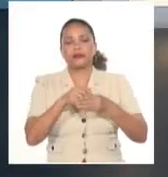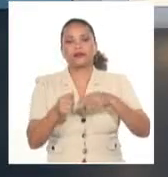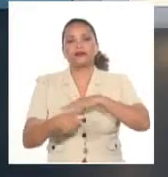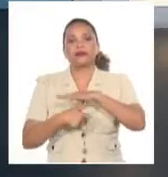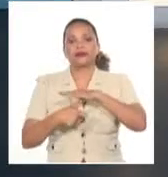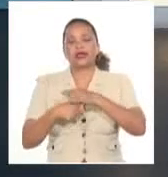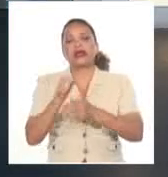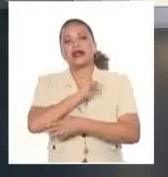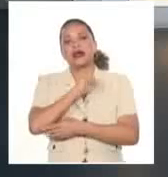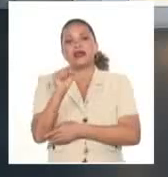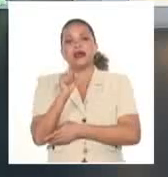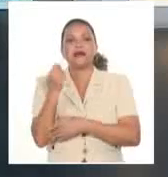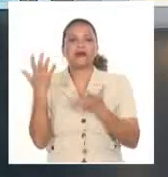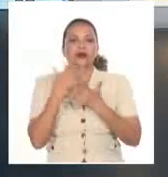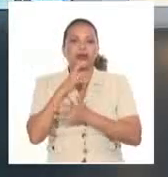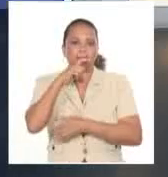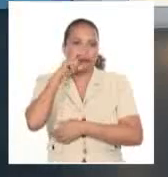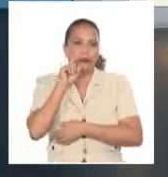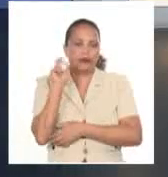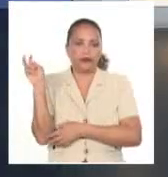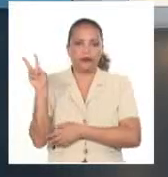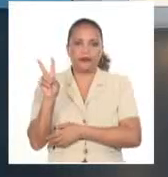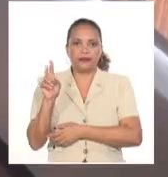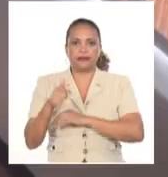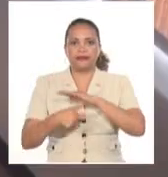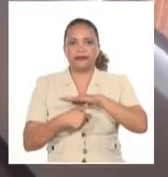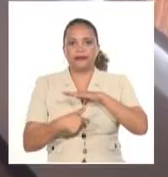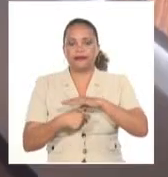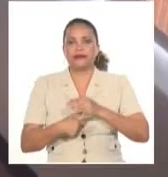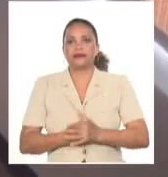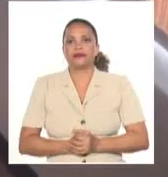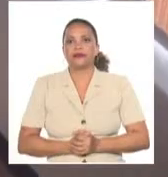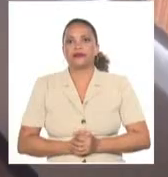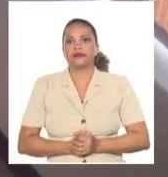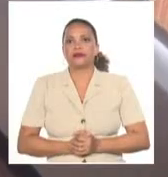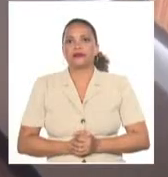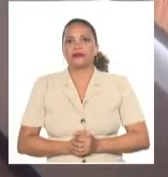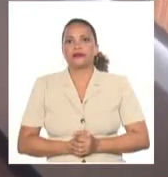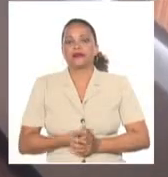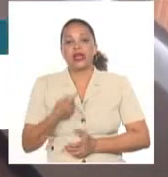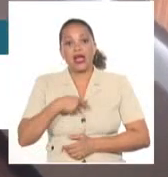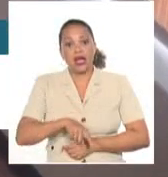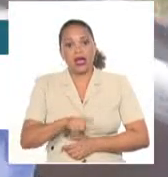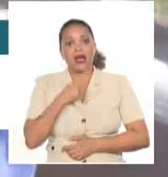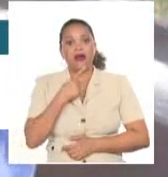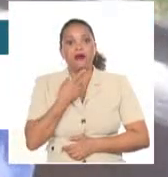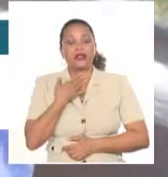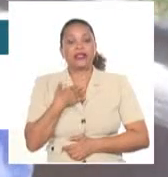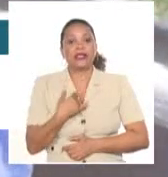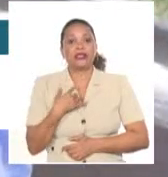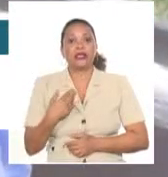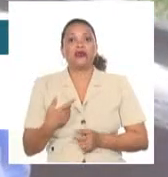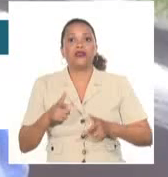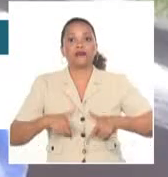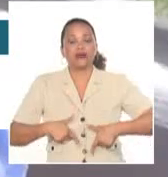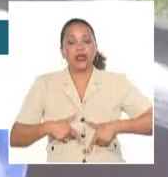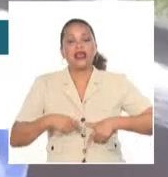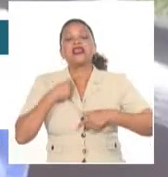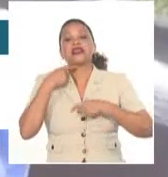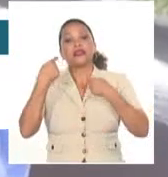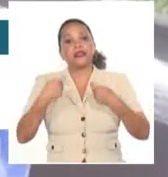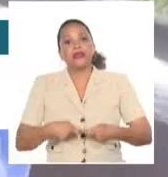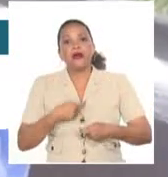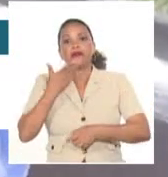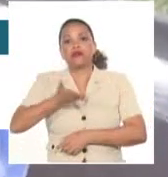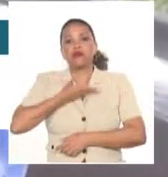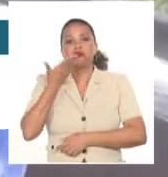ganados por Nicolás Maduro Moros. El ahora antiguo aspirante de la extrema derecha debe rendir declaración por